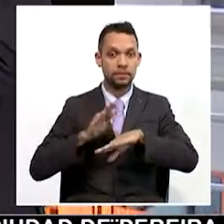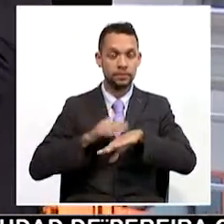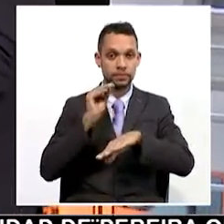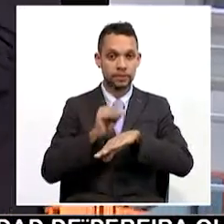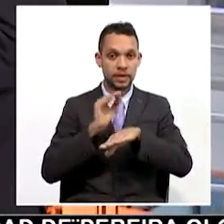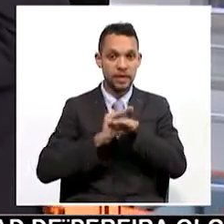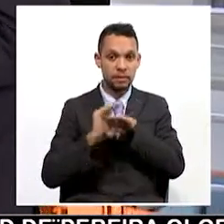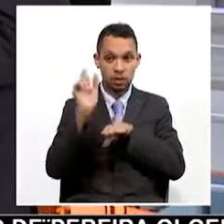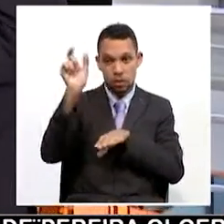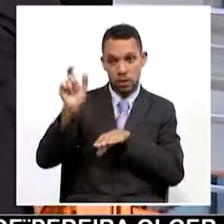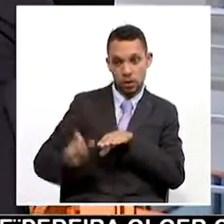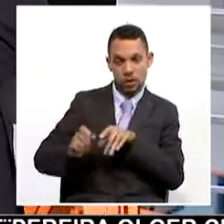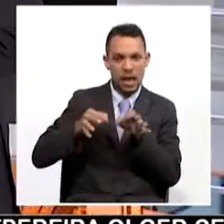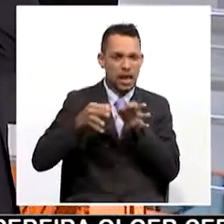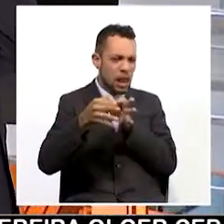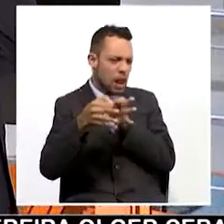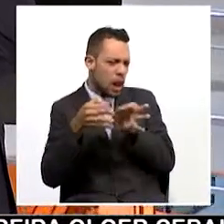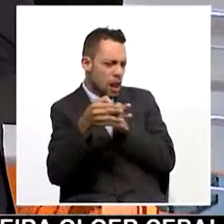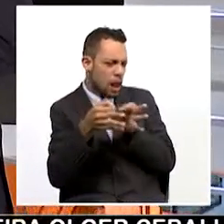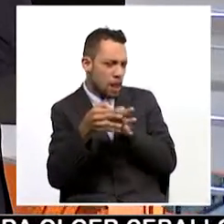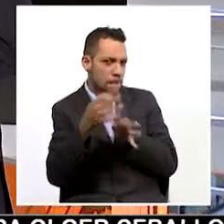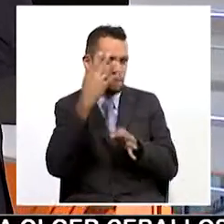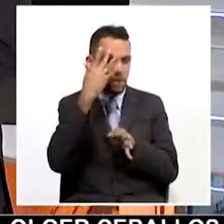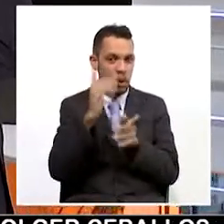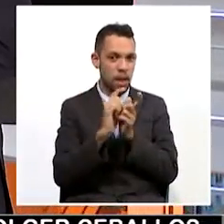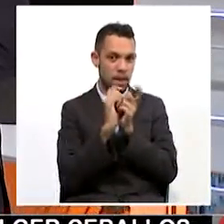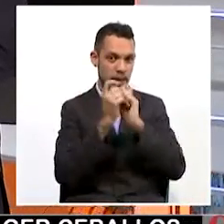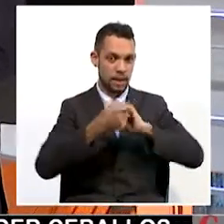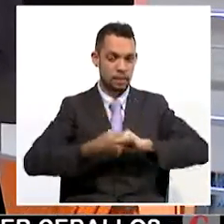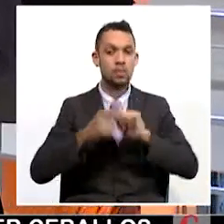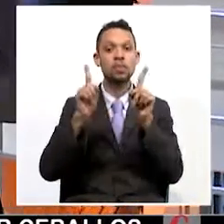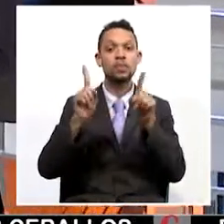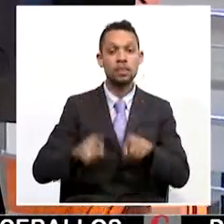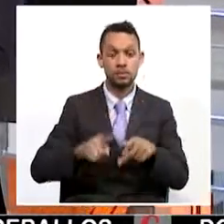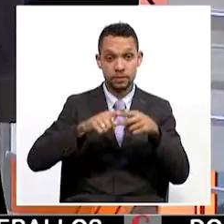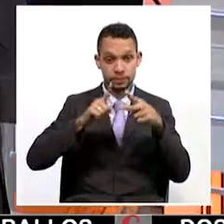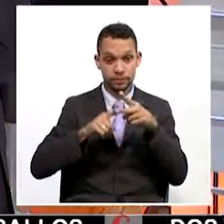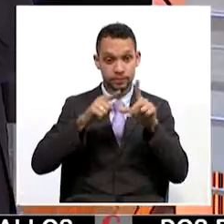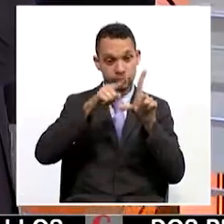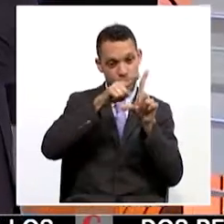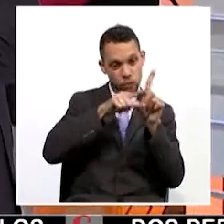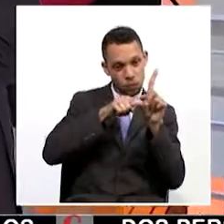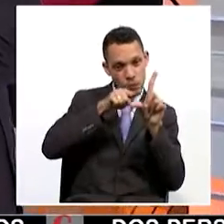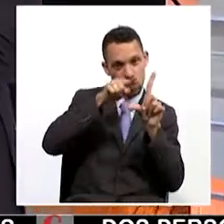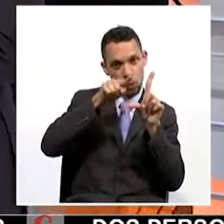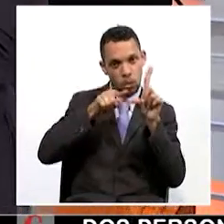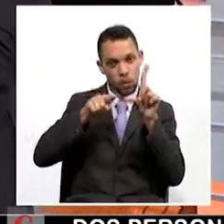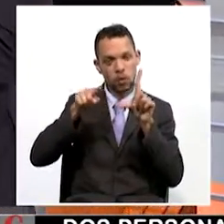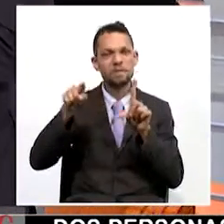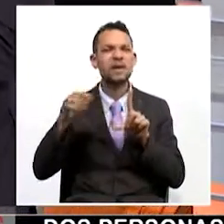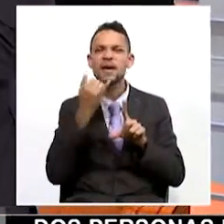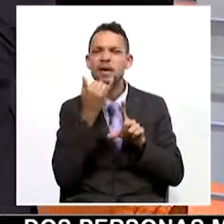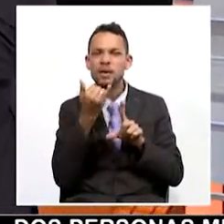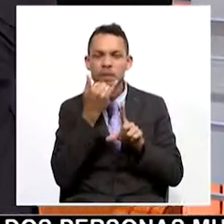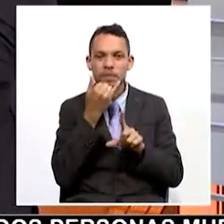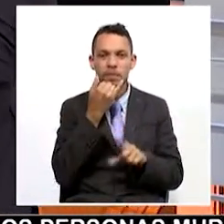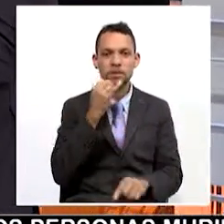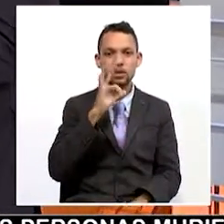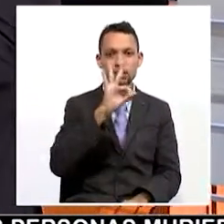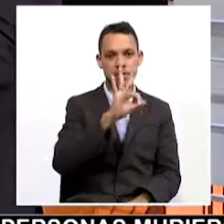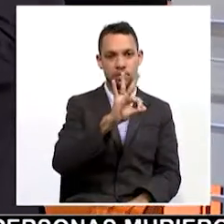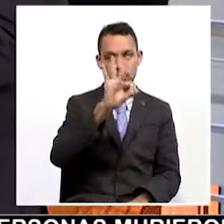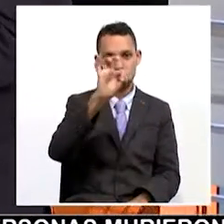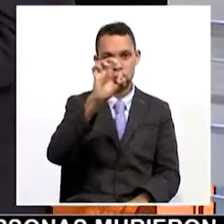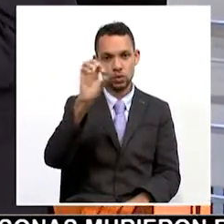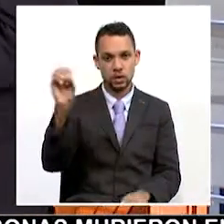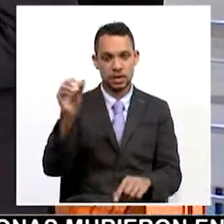un economista, nos va a explicar por qué ese cambio. Pero otra cifra que también es muy importante para rescatar es que 380